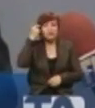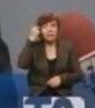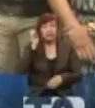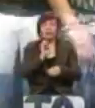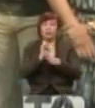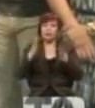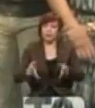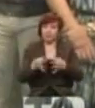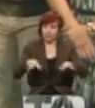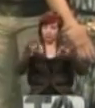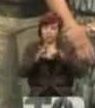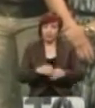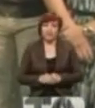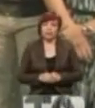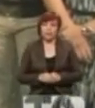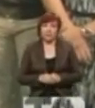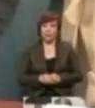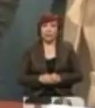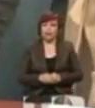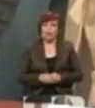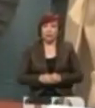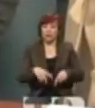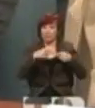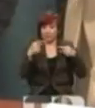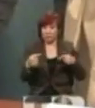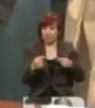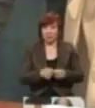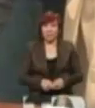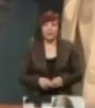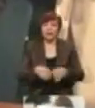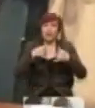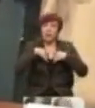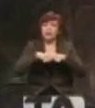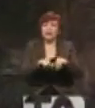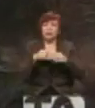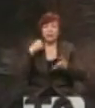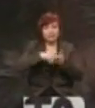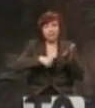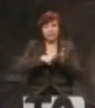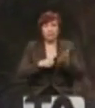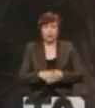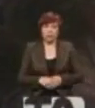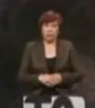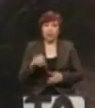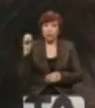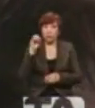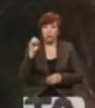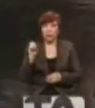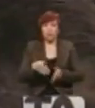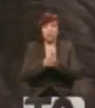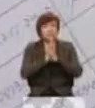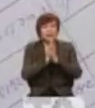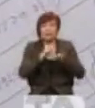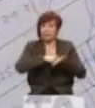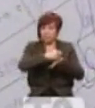y ecuatorianas. La oposición no ha pasado de los anuncios a los hechos. Desde inicios de octubre viene anunciando la recolección